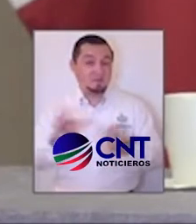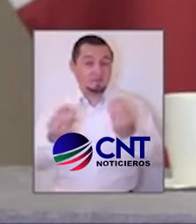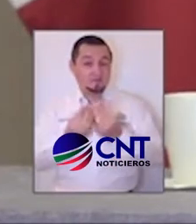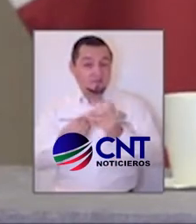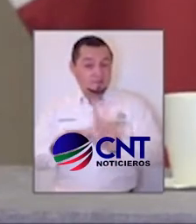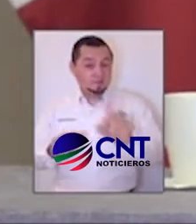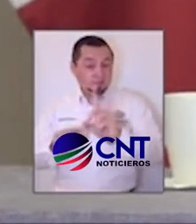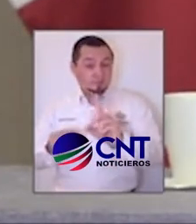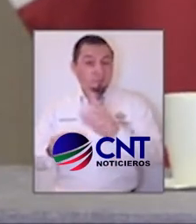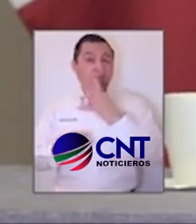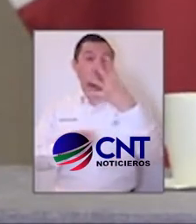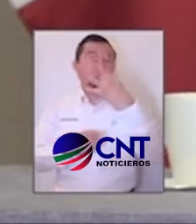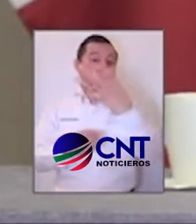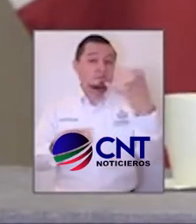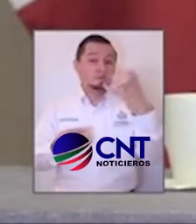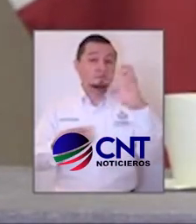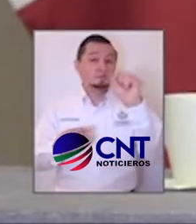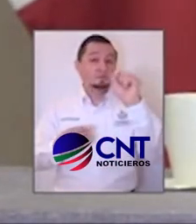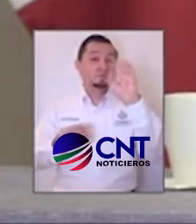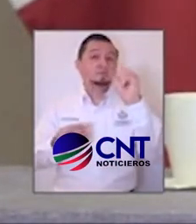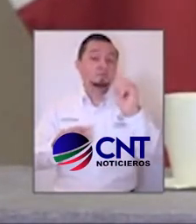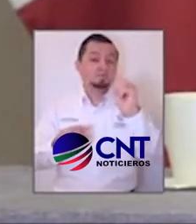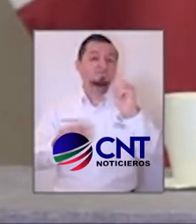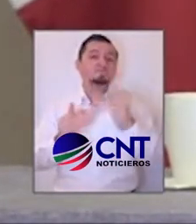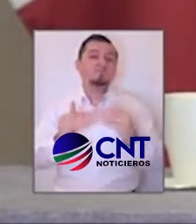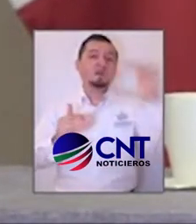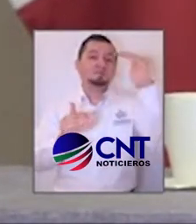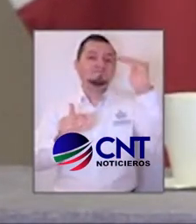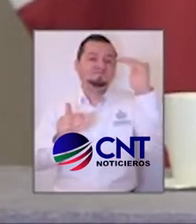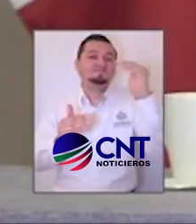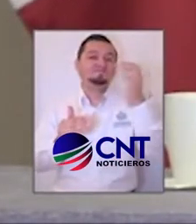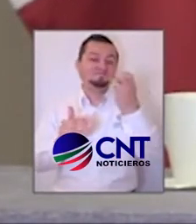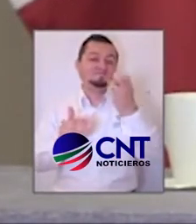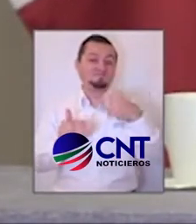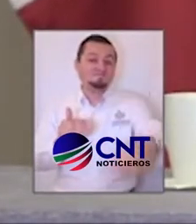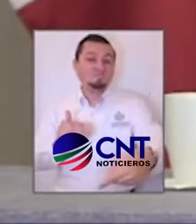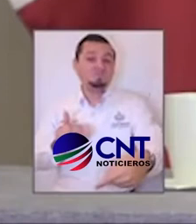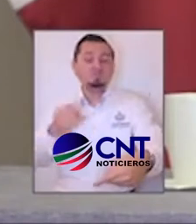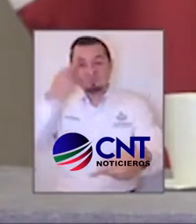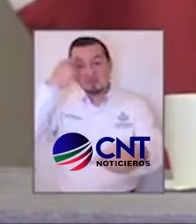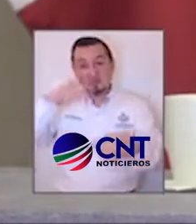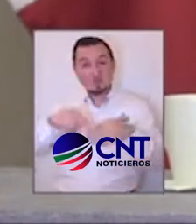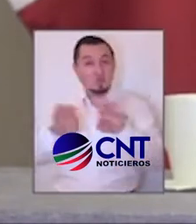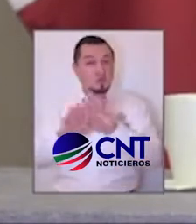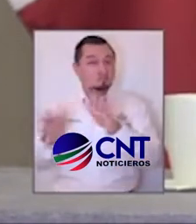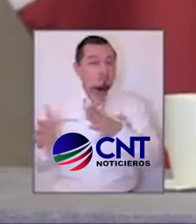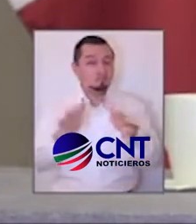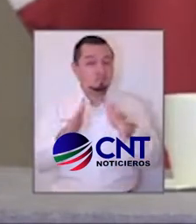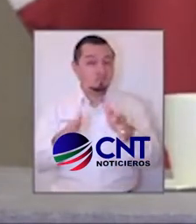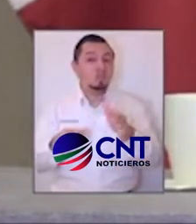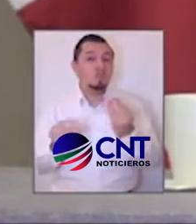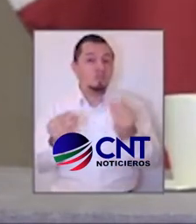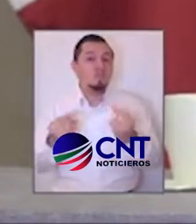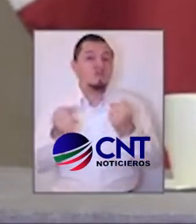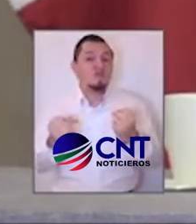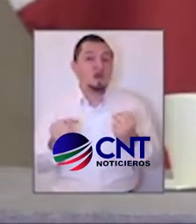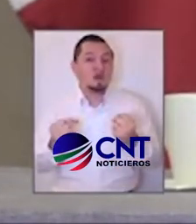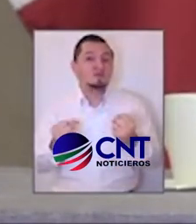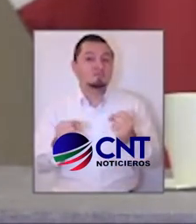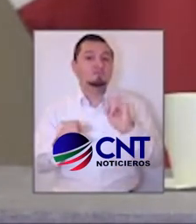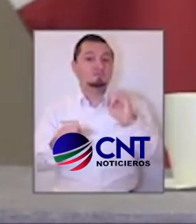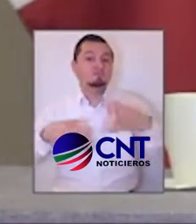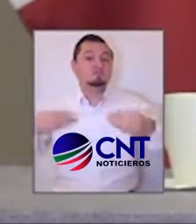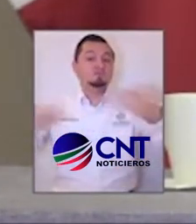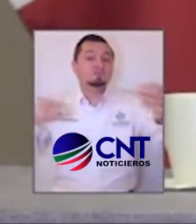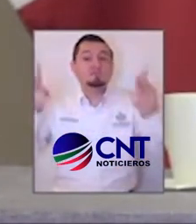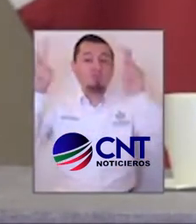domingo con 469 casos. Estamos hablando de un crecimiento muy fuerte. Estamos